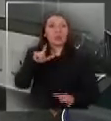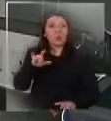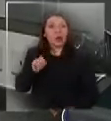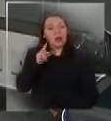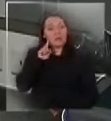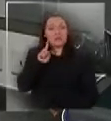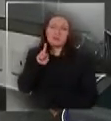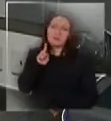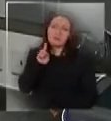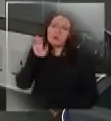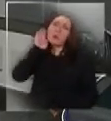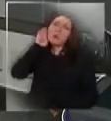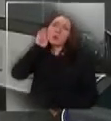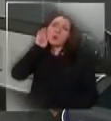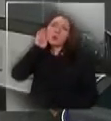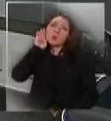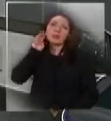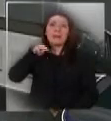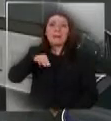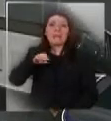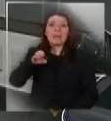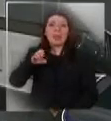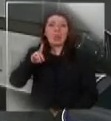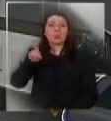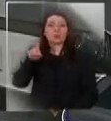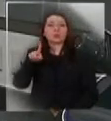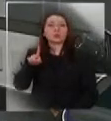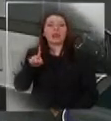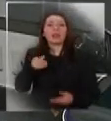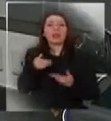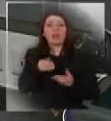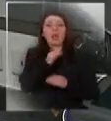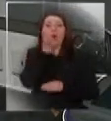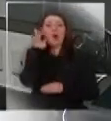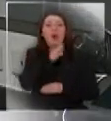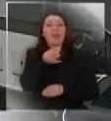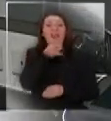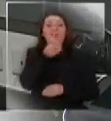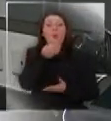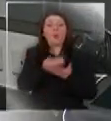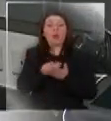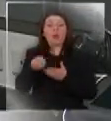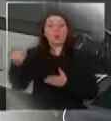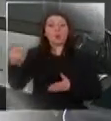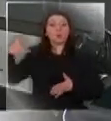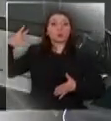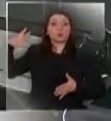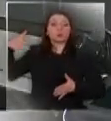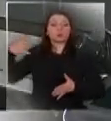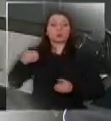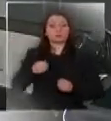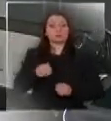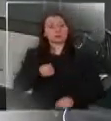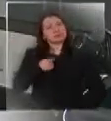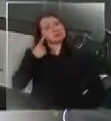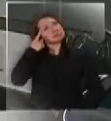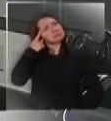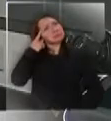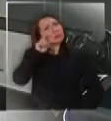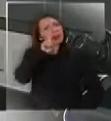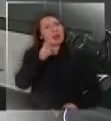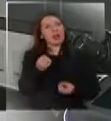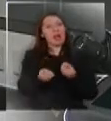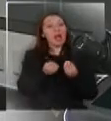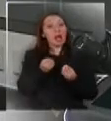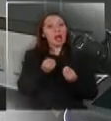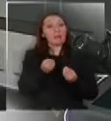Y escuché algo sobre una medusa que emitía un color verde cuando recibía luz. Y me pregunté, ¿qué